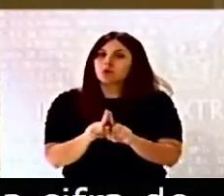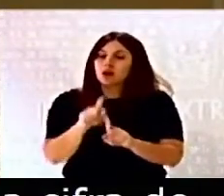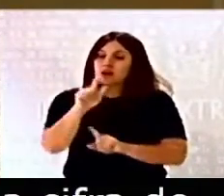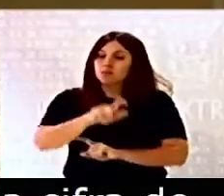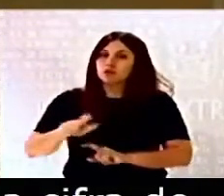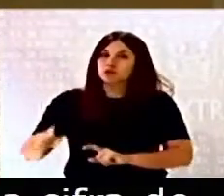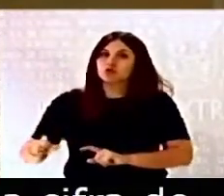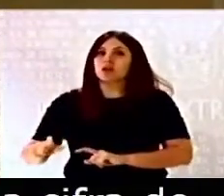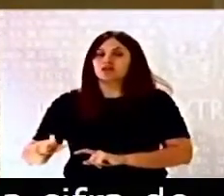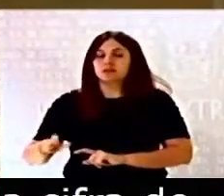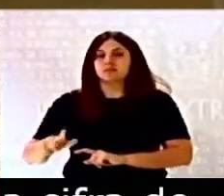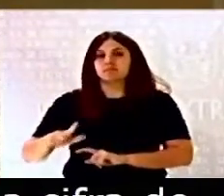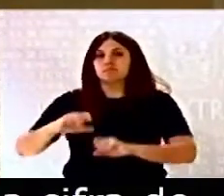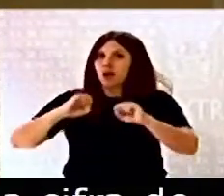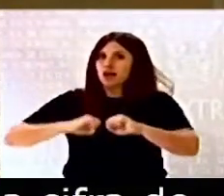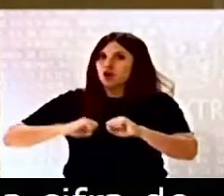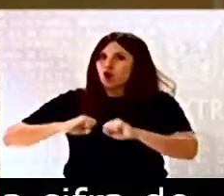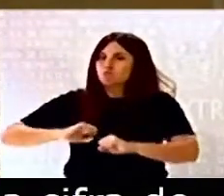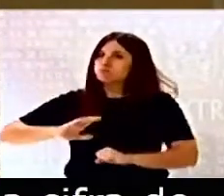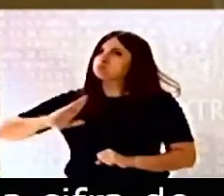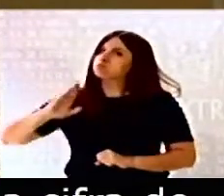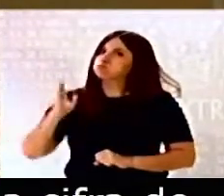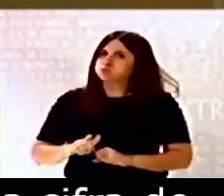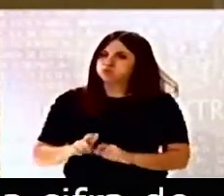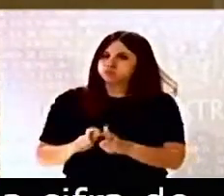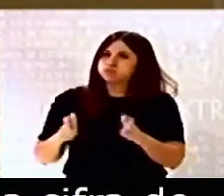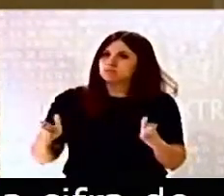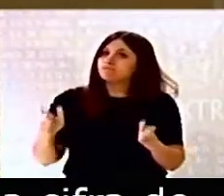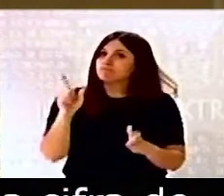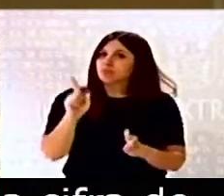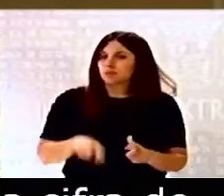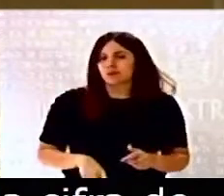población mayor, ¿no? Y eso